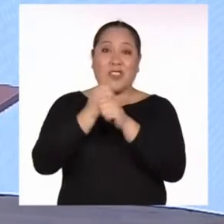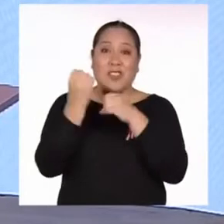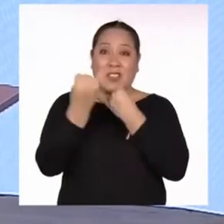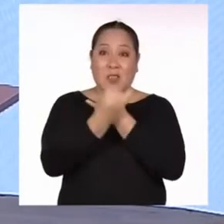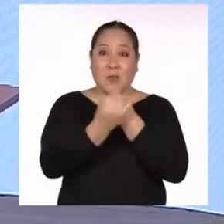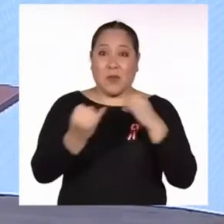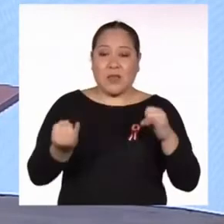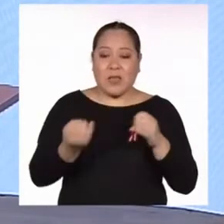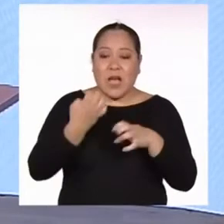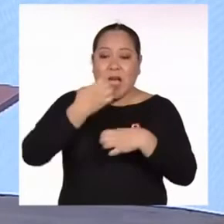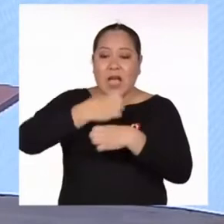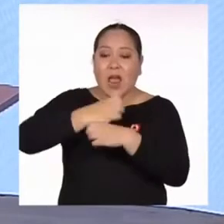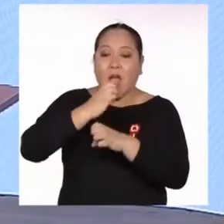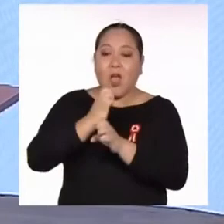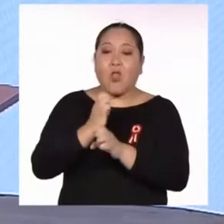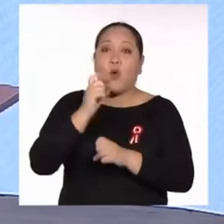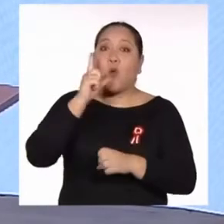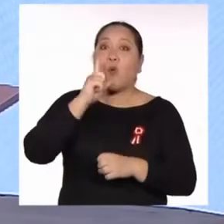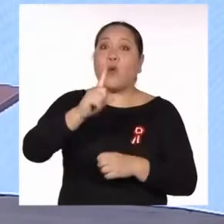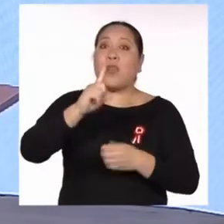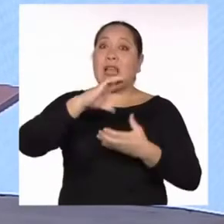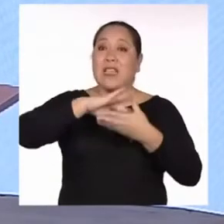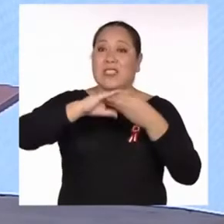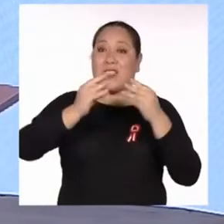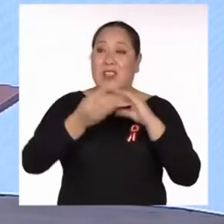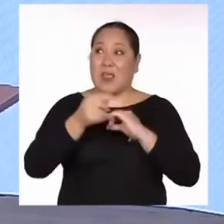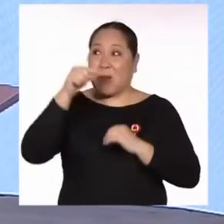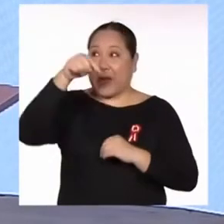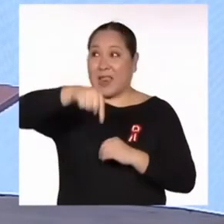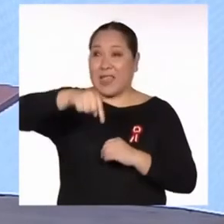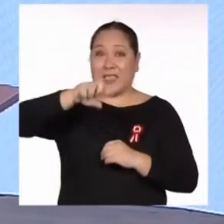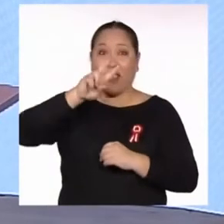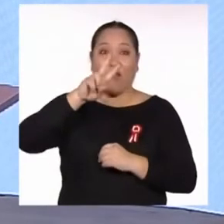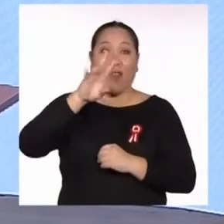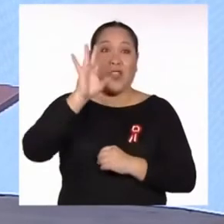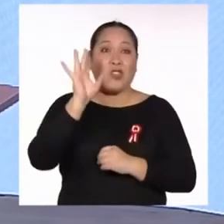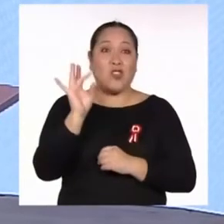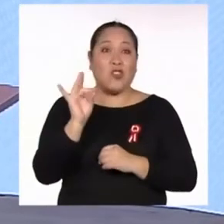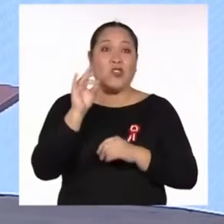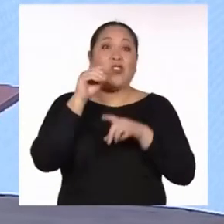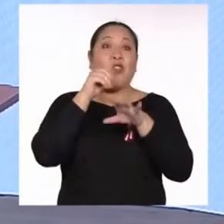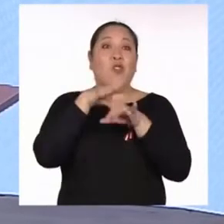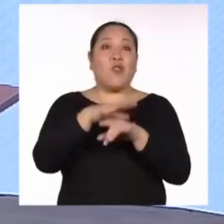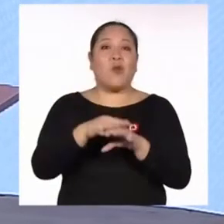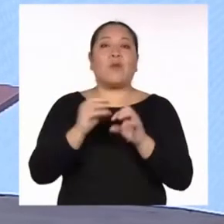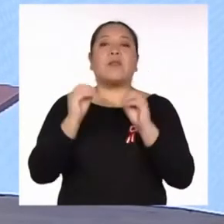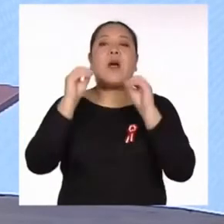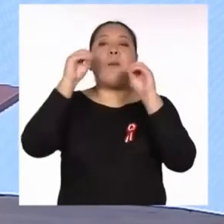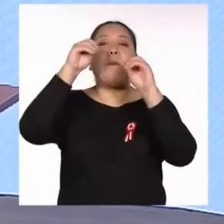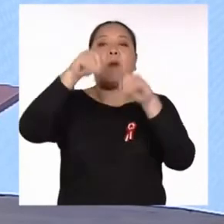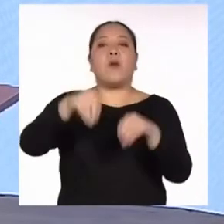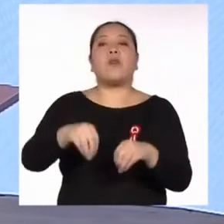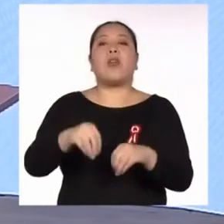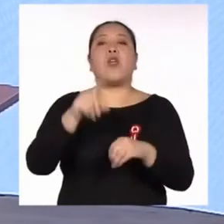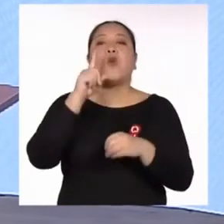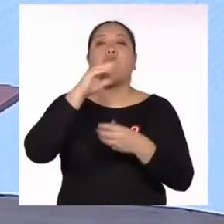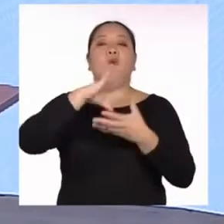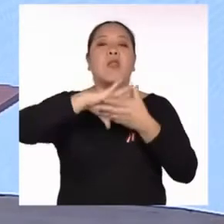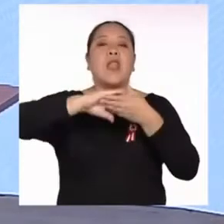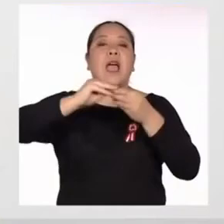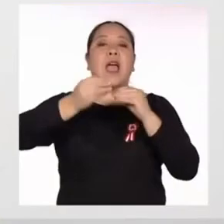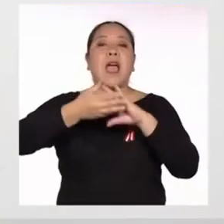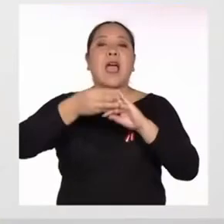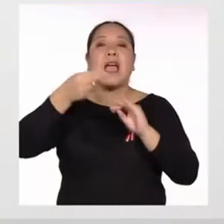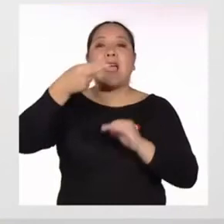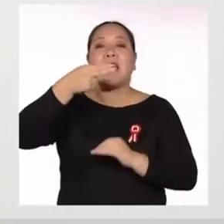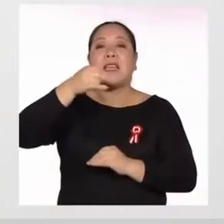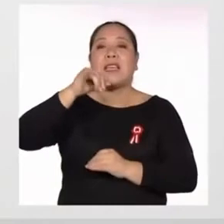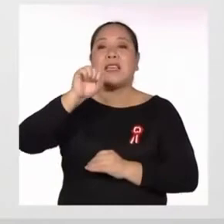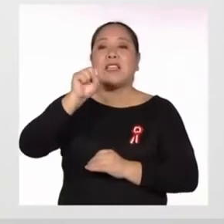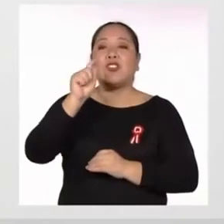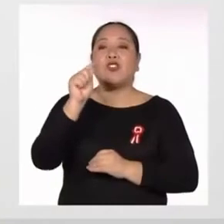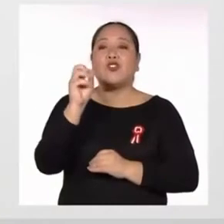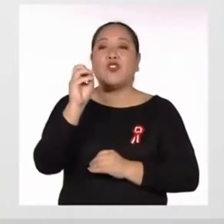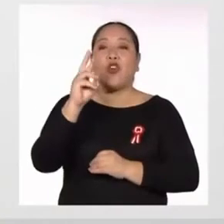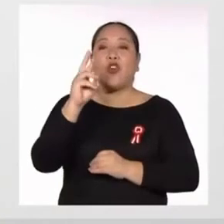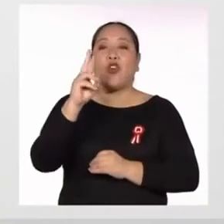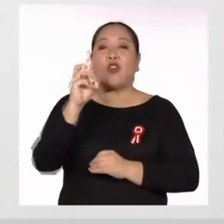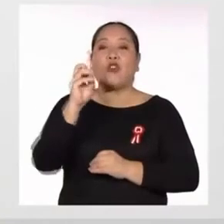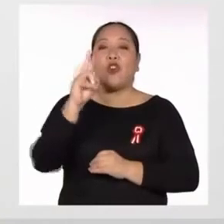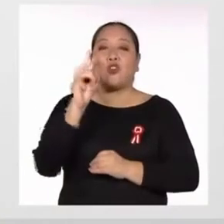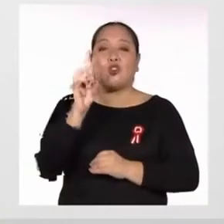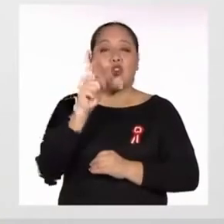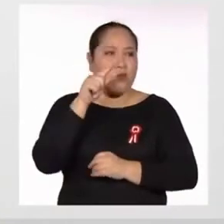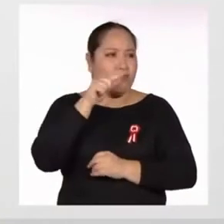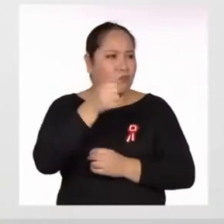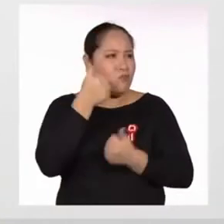y para este mismo 28 de julio la vamos a plasmar en una historieta es muy buena idea